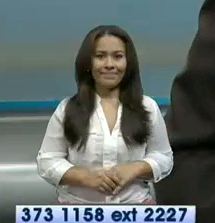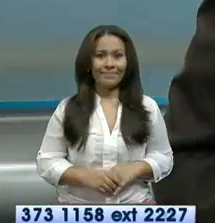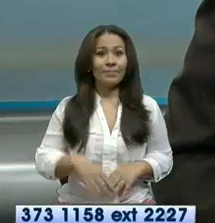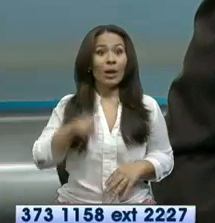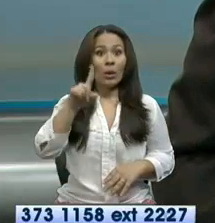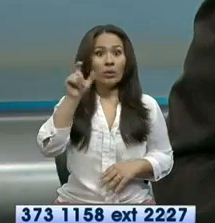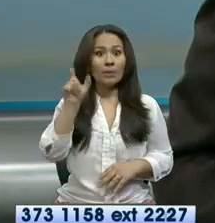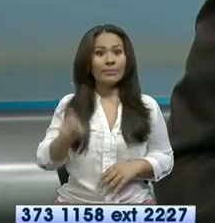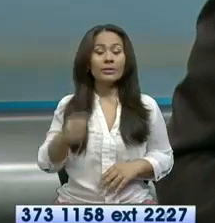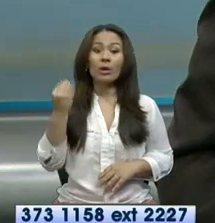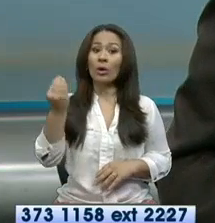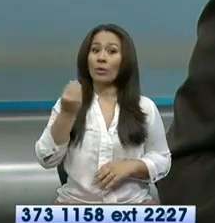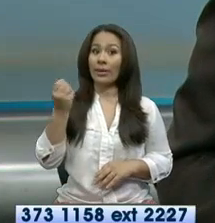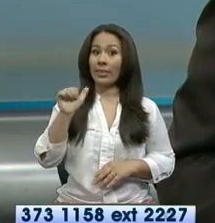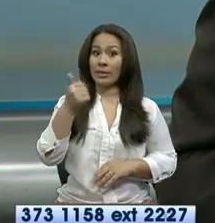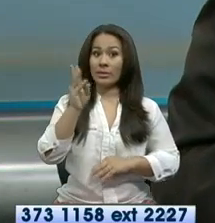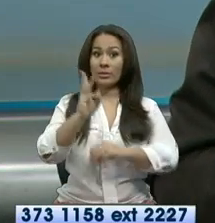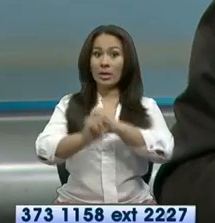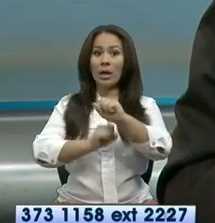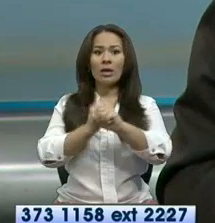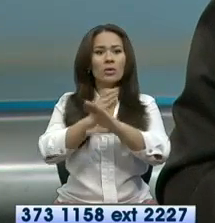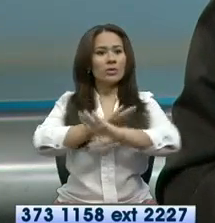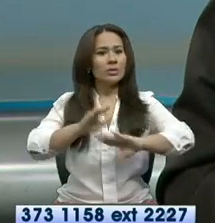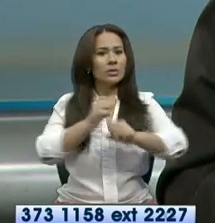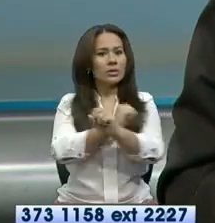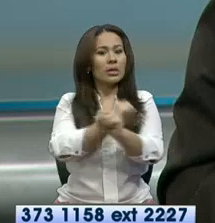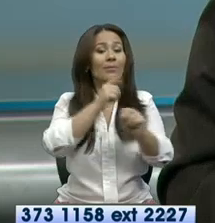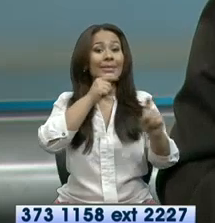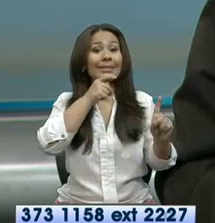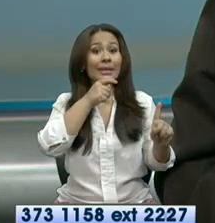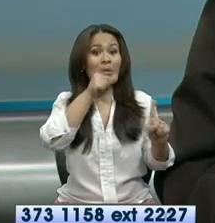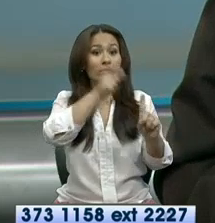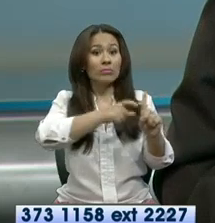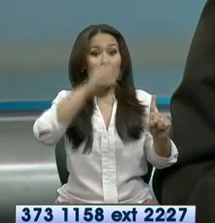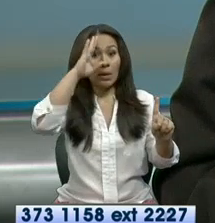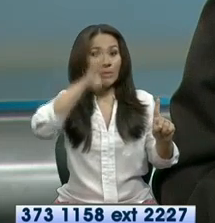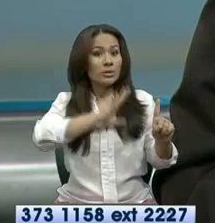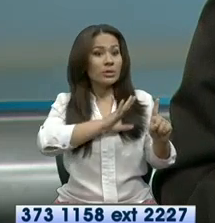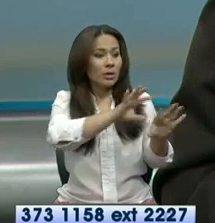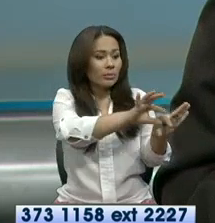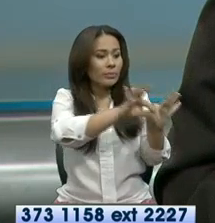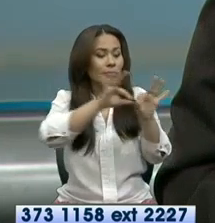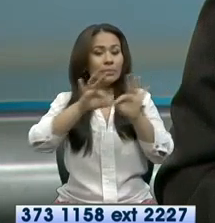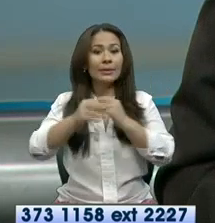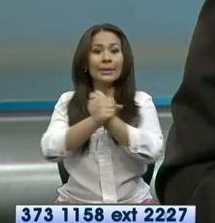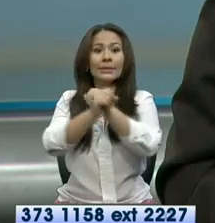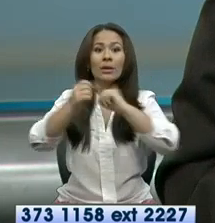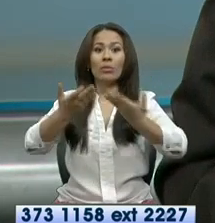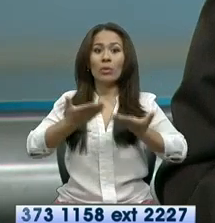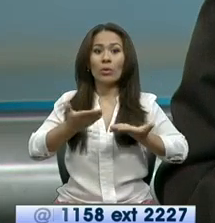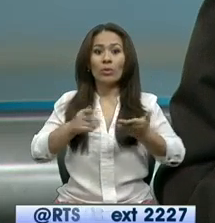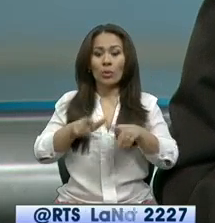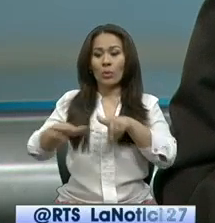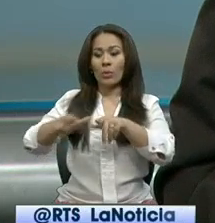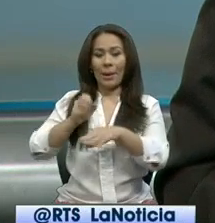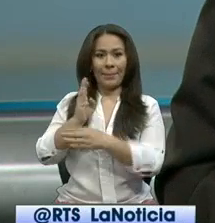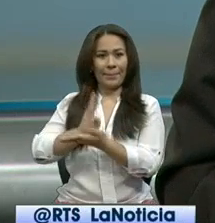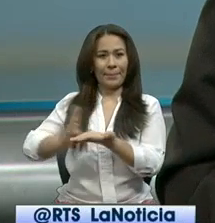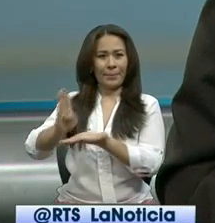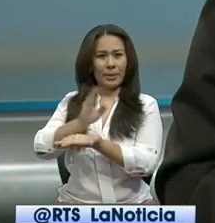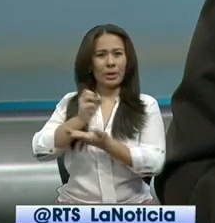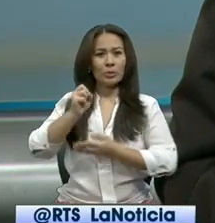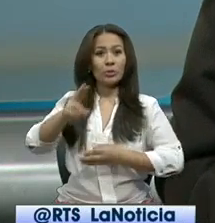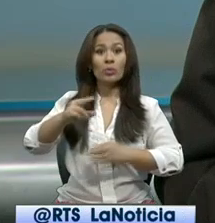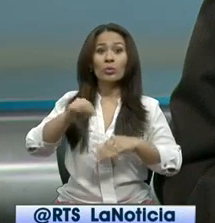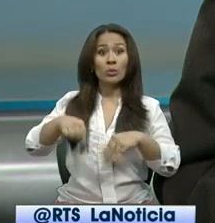Una adolescente de 16 años fue rescatada por la DINASPEN luego que moradores de un barrio del sur de Guayaquil